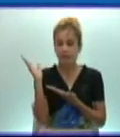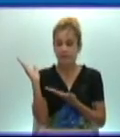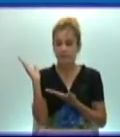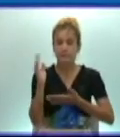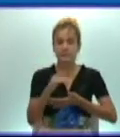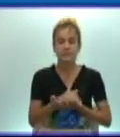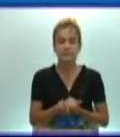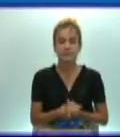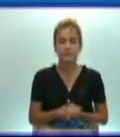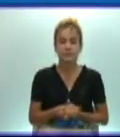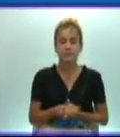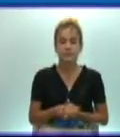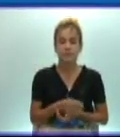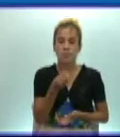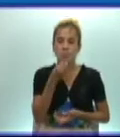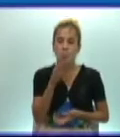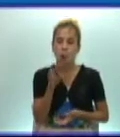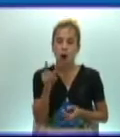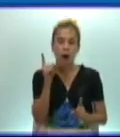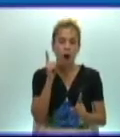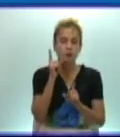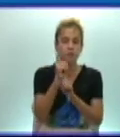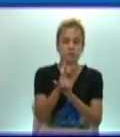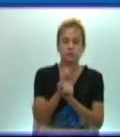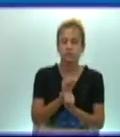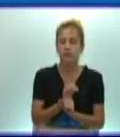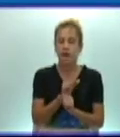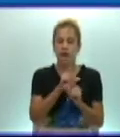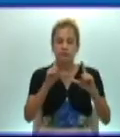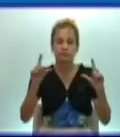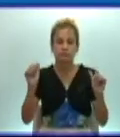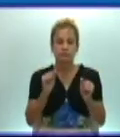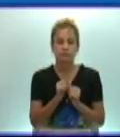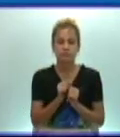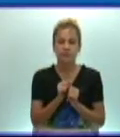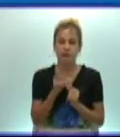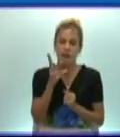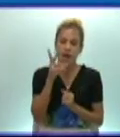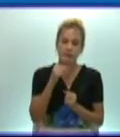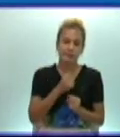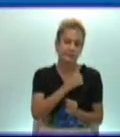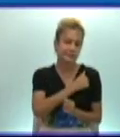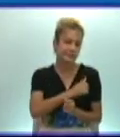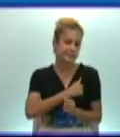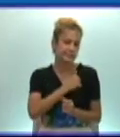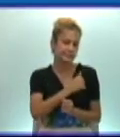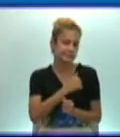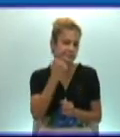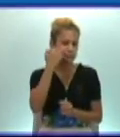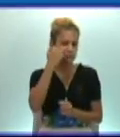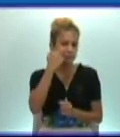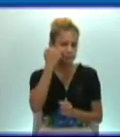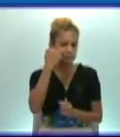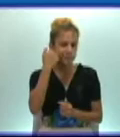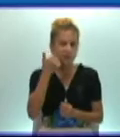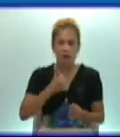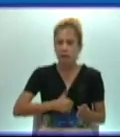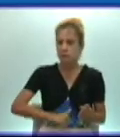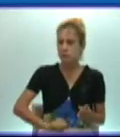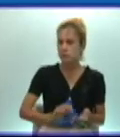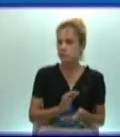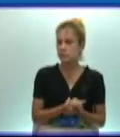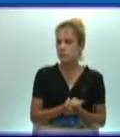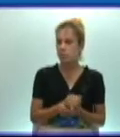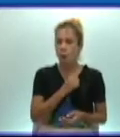al texto, podrán encontrar expresiones con precisamente que muestran el cariño de Liché hacia sus hijos, como